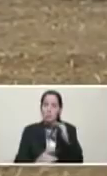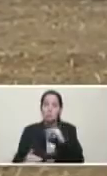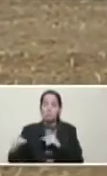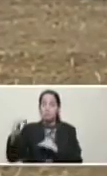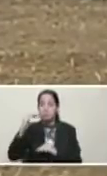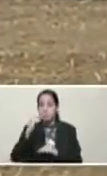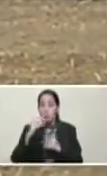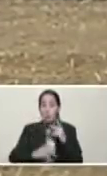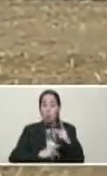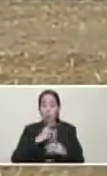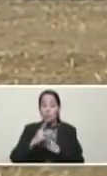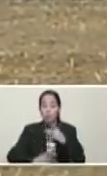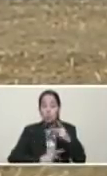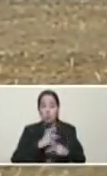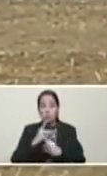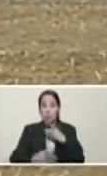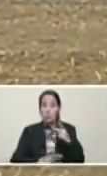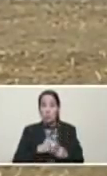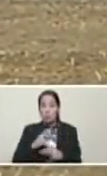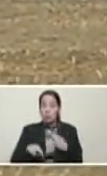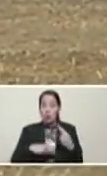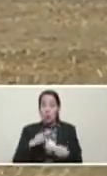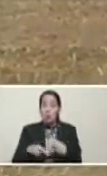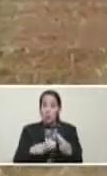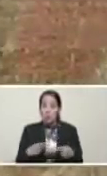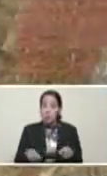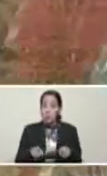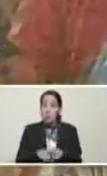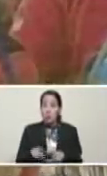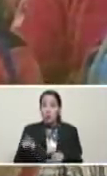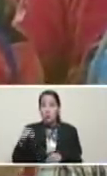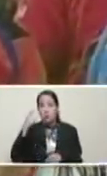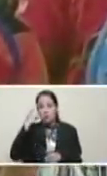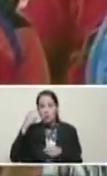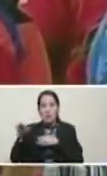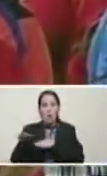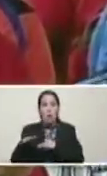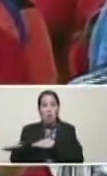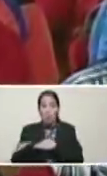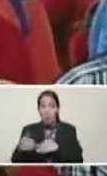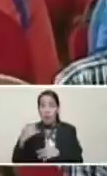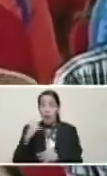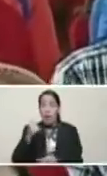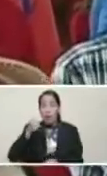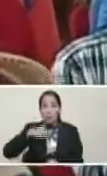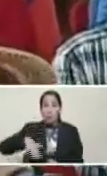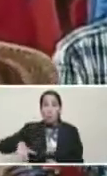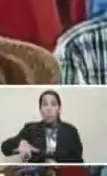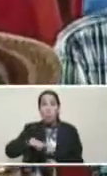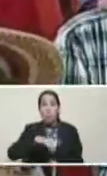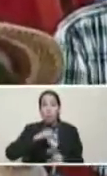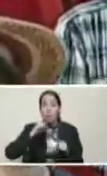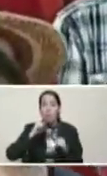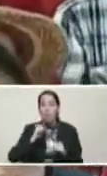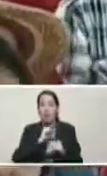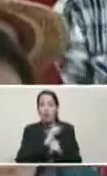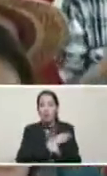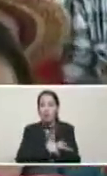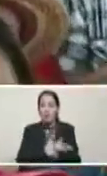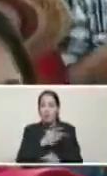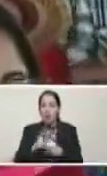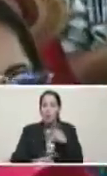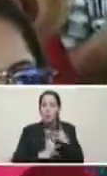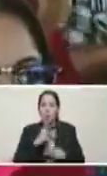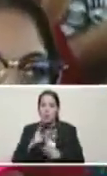porque hoy producir es un hecho revolucionario y cuento usted que en cojedes está un pueblo aguerrido que va a fortalecer la producción